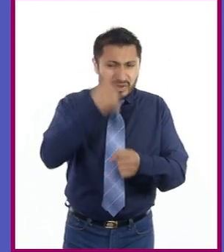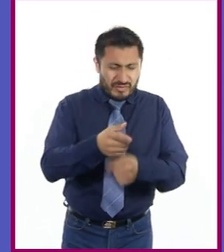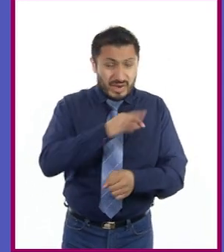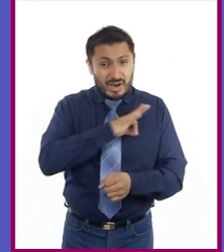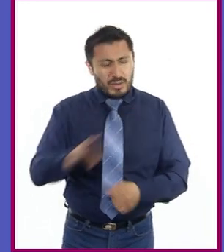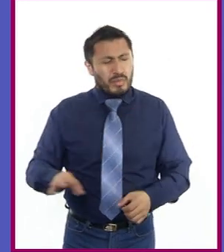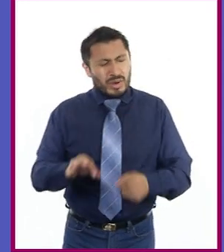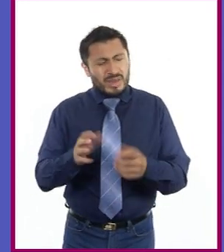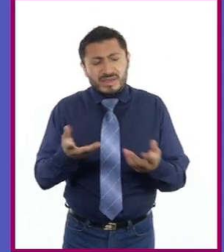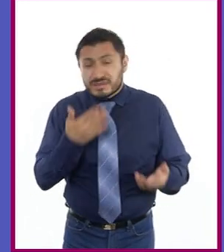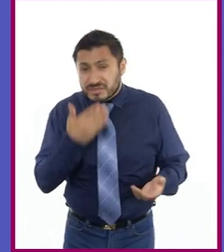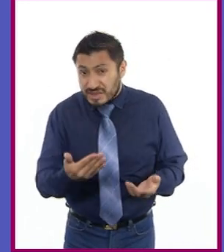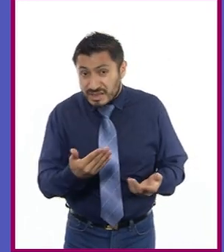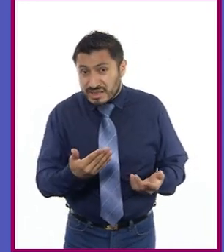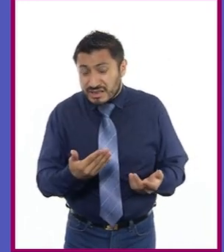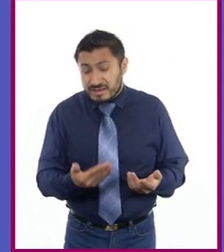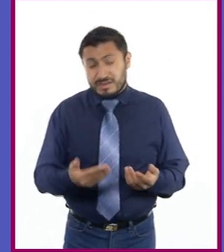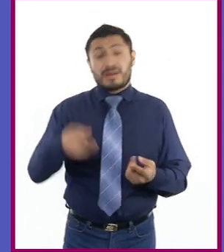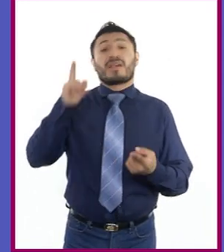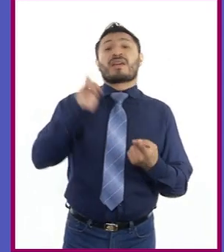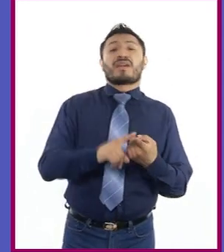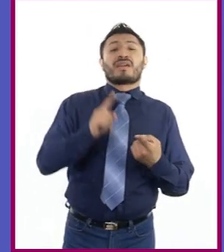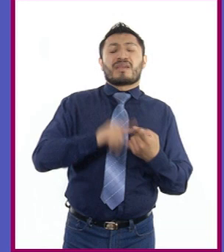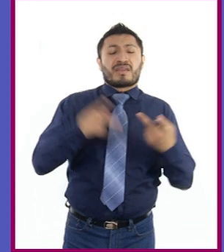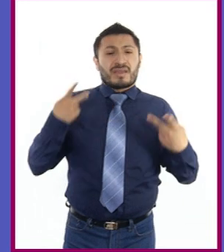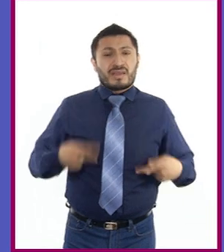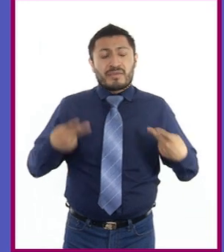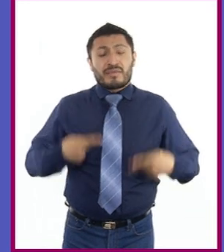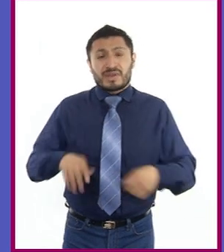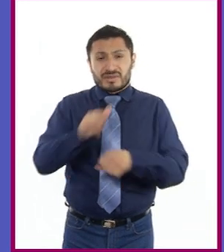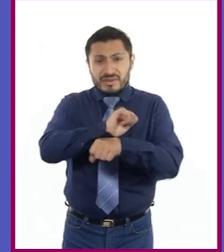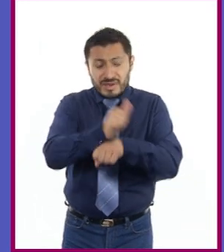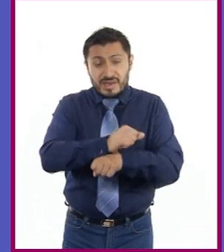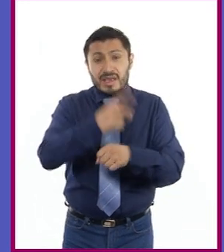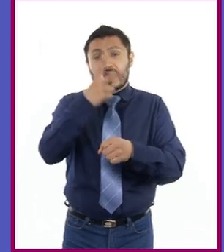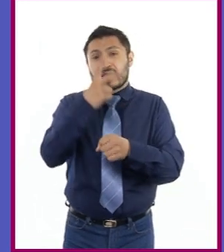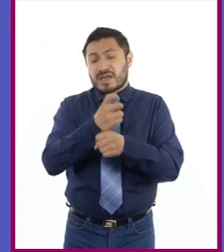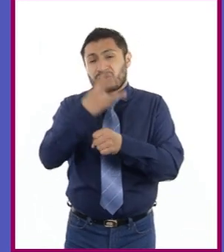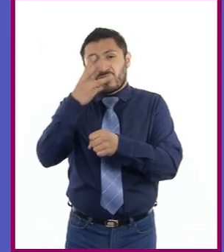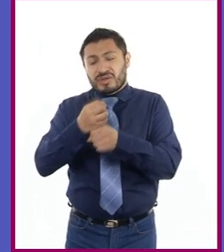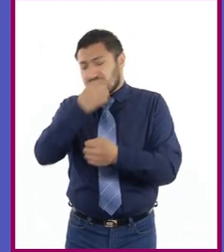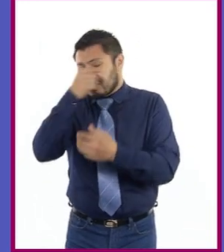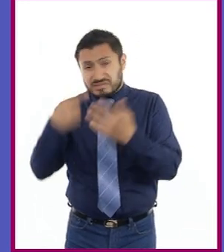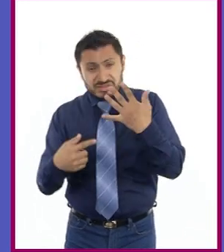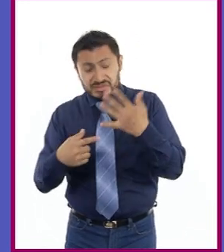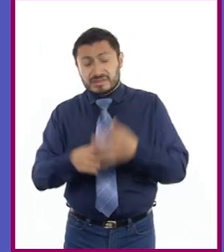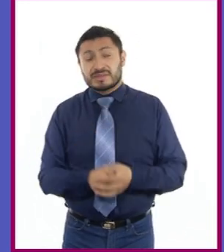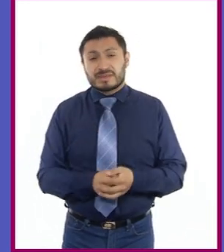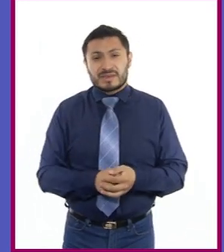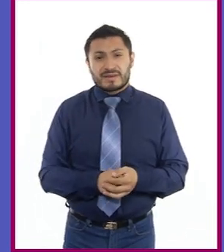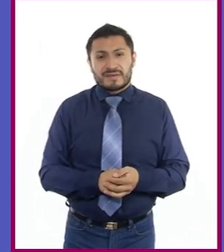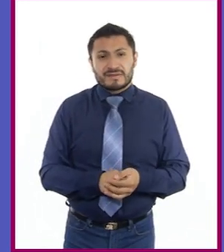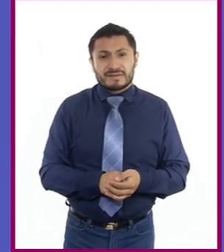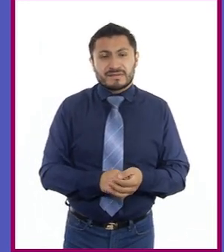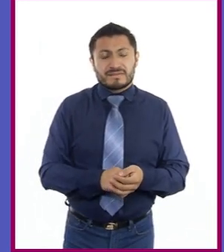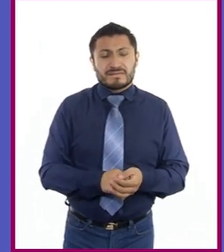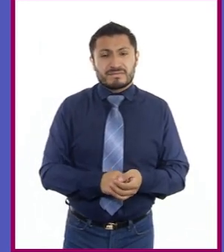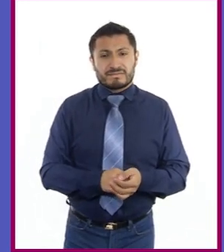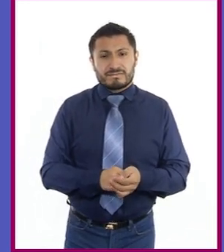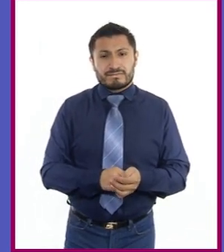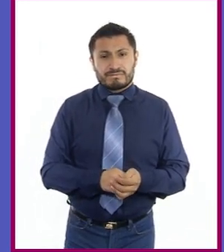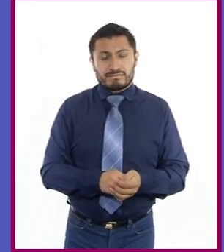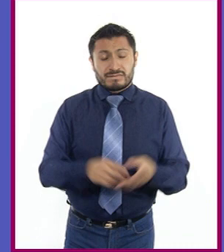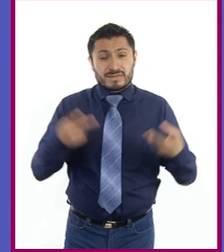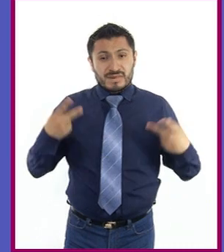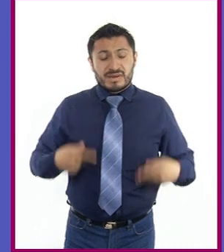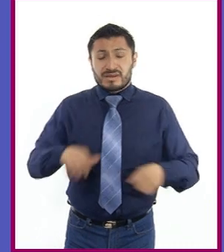protagonistas? ¿Quiénes son los personajes secundarios o incidentales? ¿Qué influencia tienen los personajes en